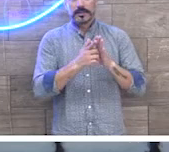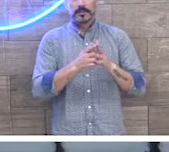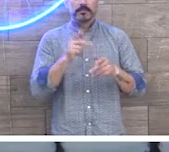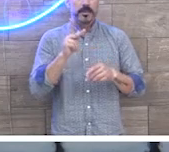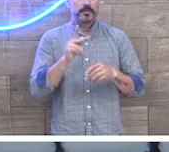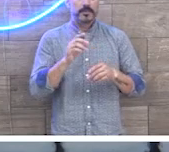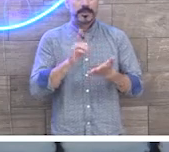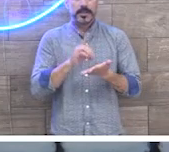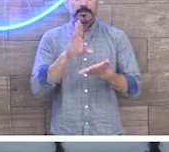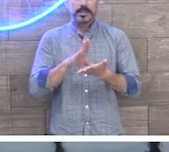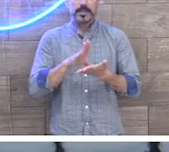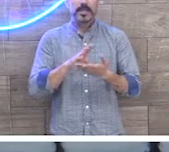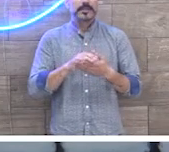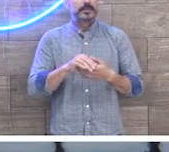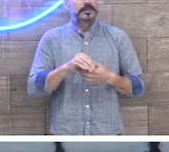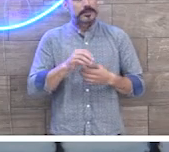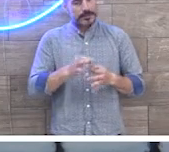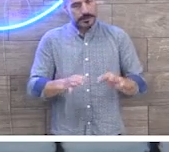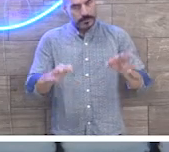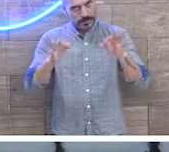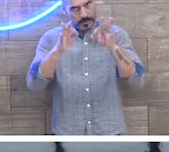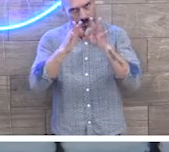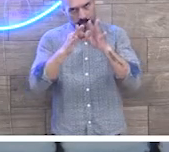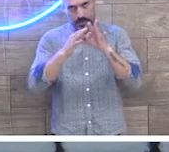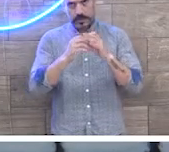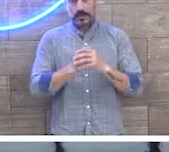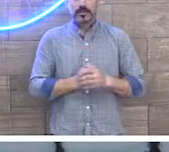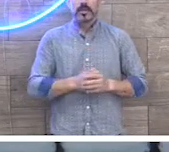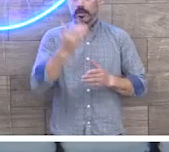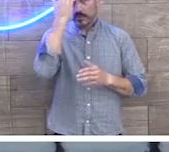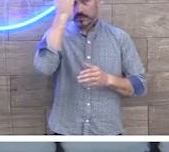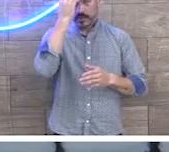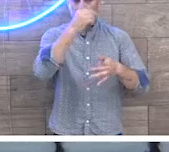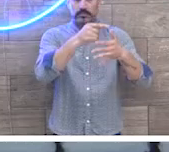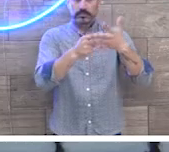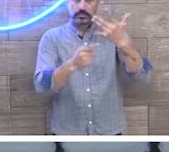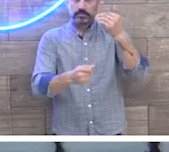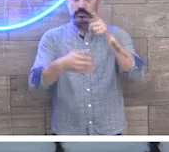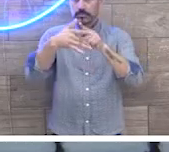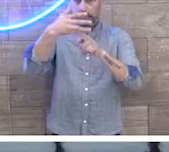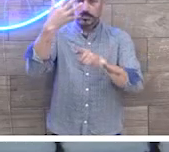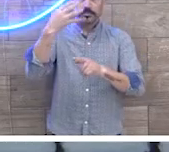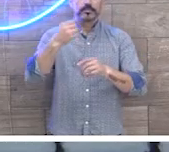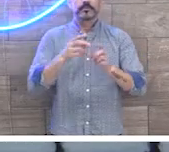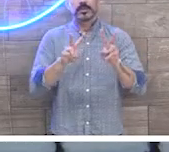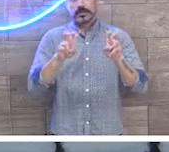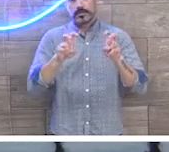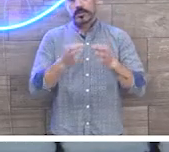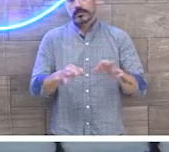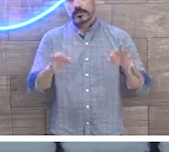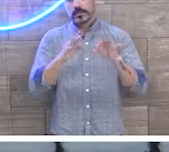de compleja. Por eso consideramos la importancia de ir desmenuzando cada uno de los sectores y cada uno de los temas